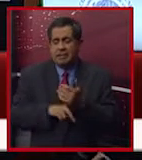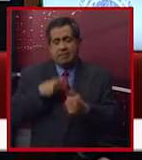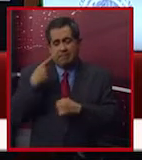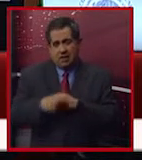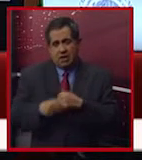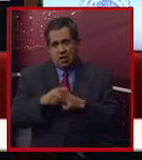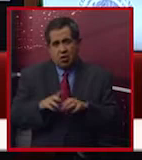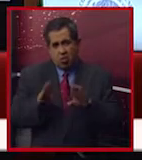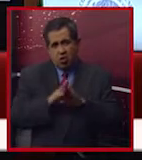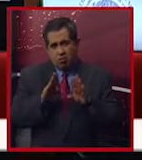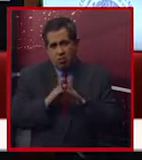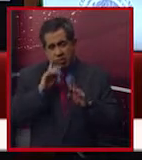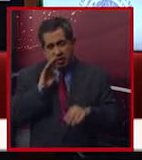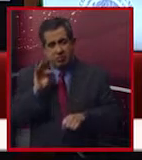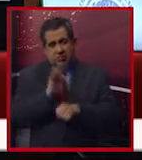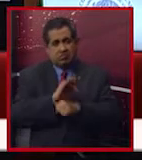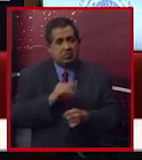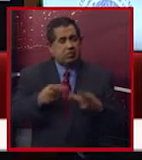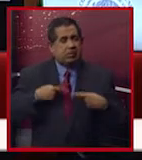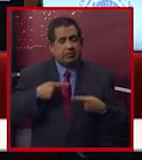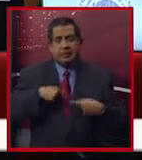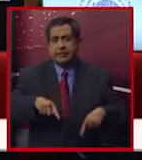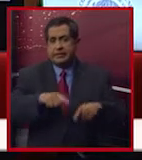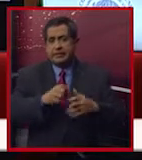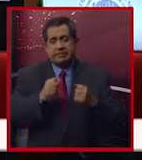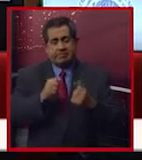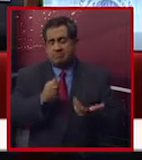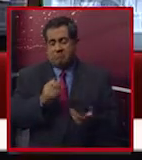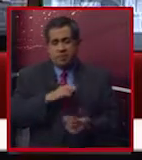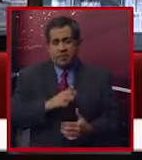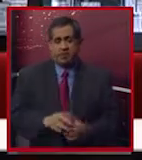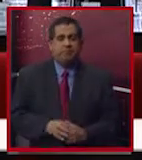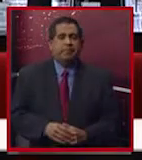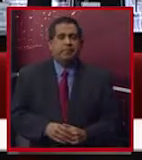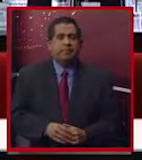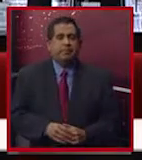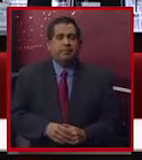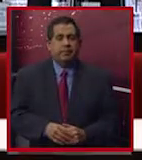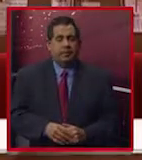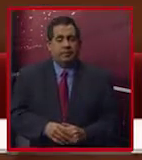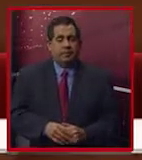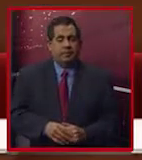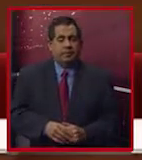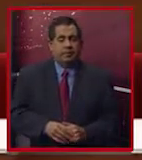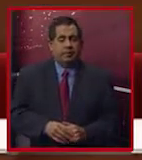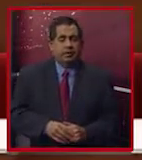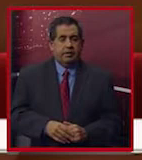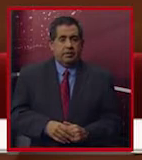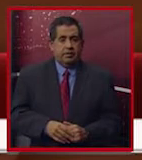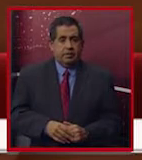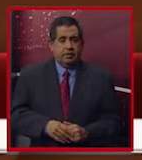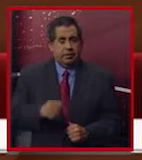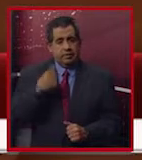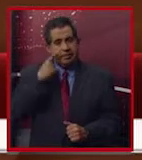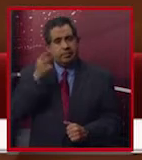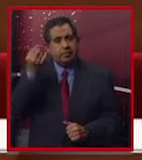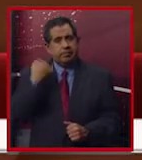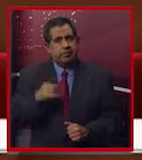la observancia en la protección de las garantías de los ciudadanos. Promoción y protección de los derechos humanos. Y